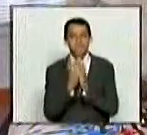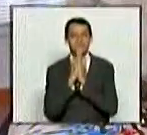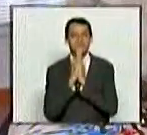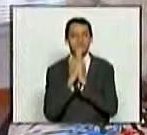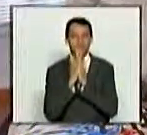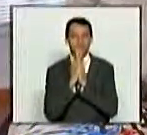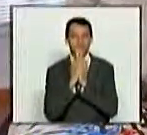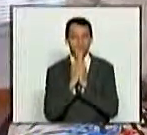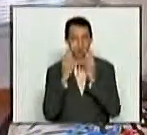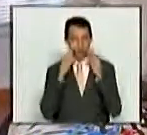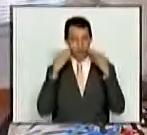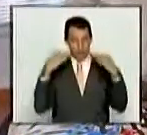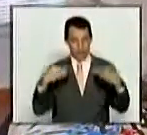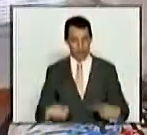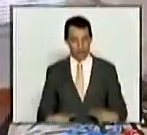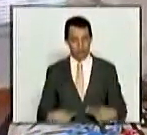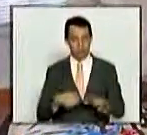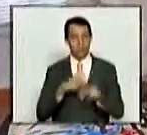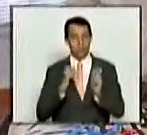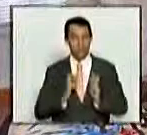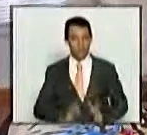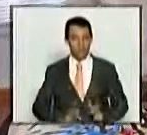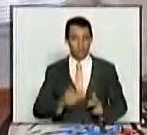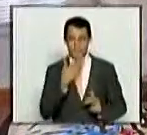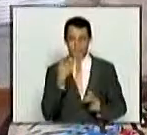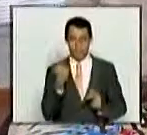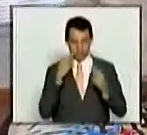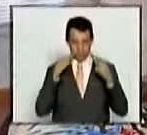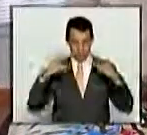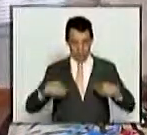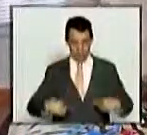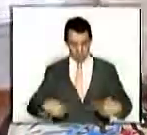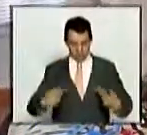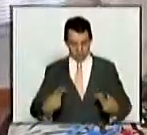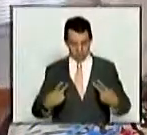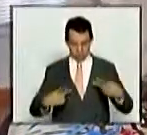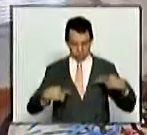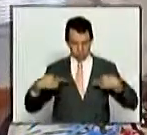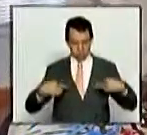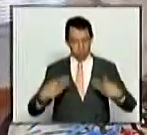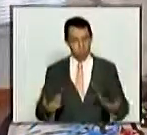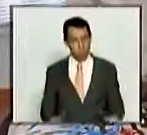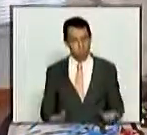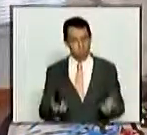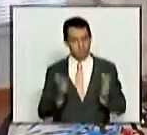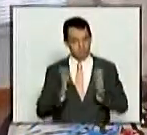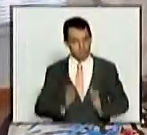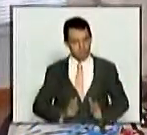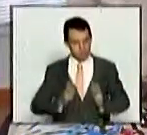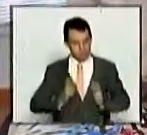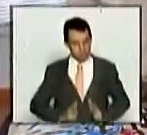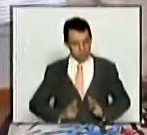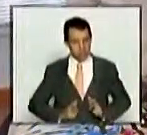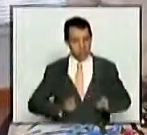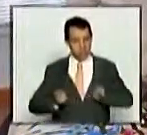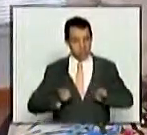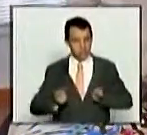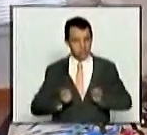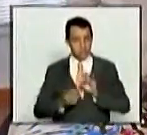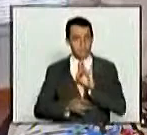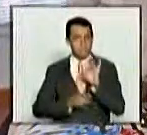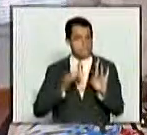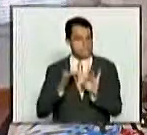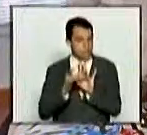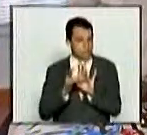Cuerpo, y entendemos que una presión moderada de la forma indicada, con la técnica indicada, genera el ajuste